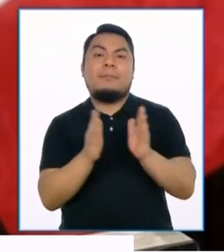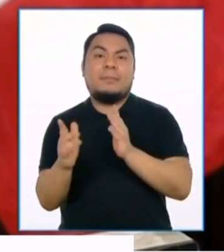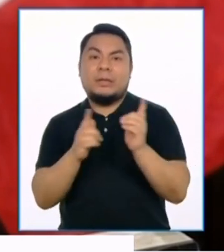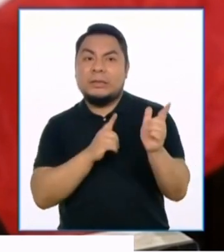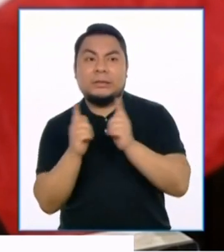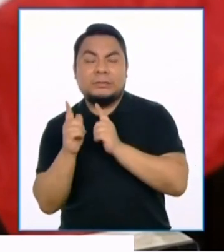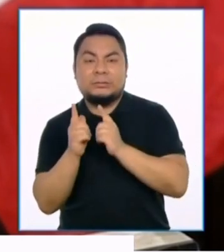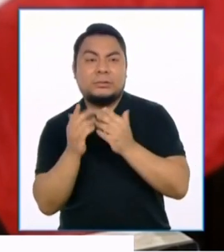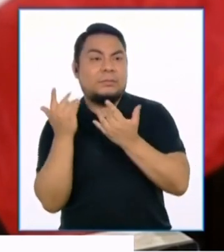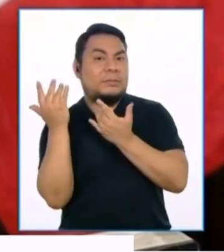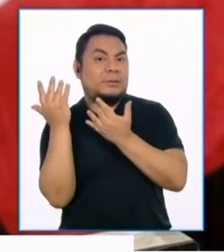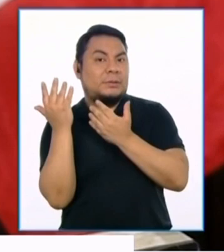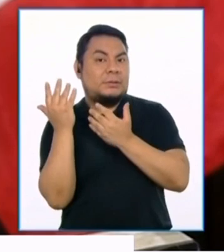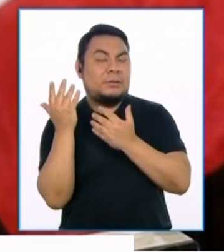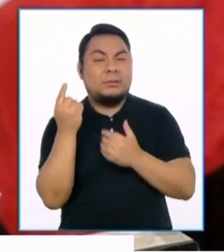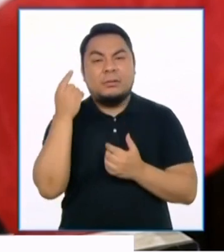ello,